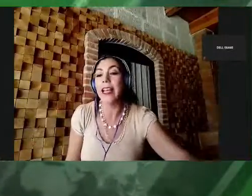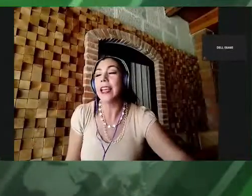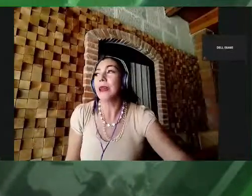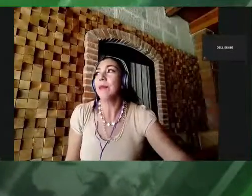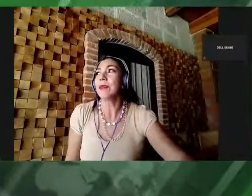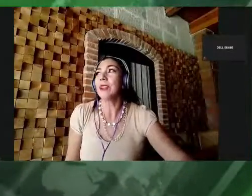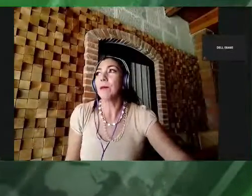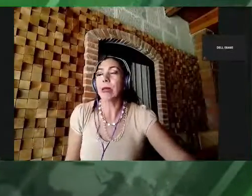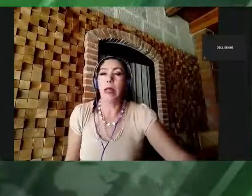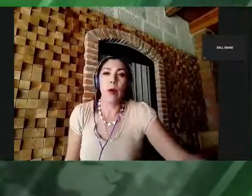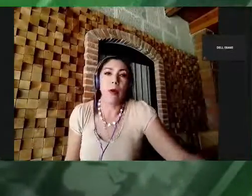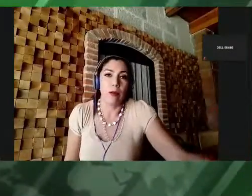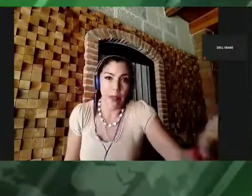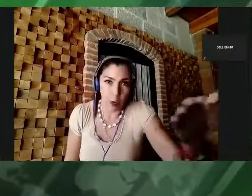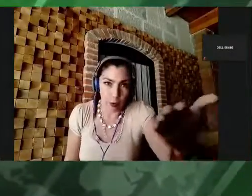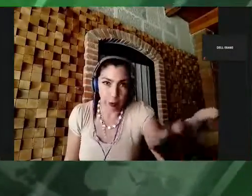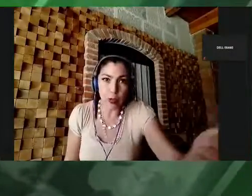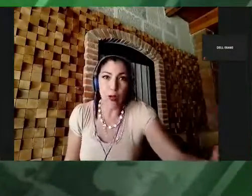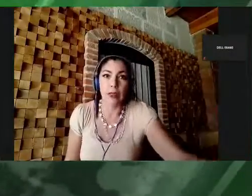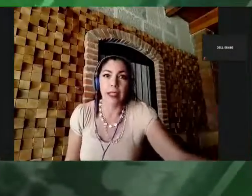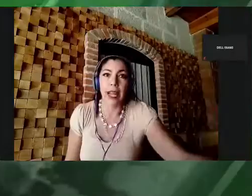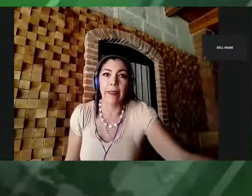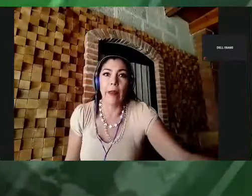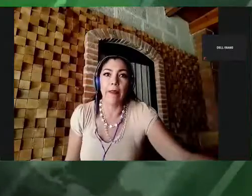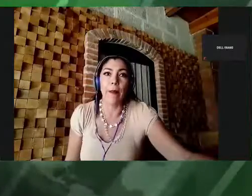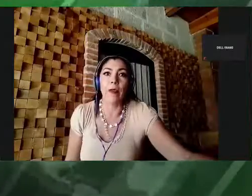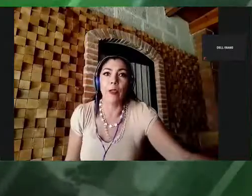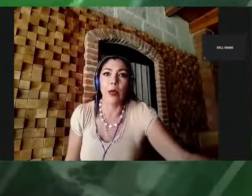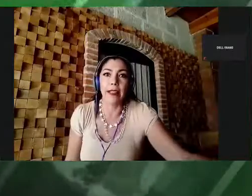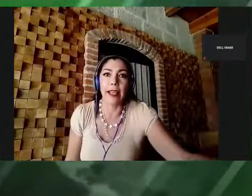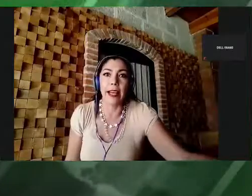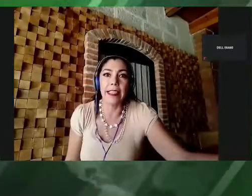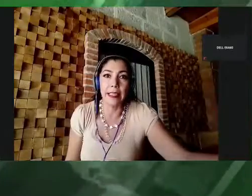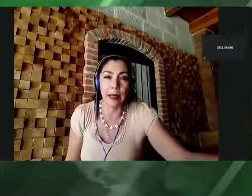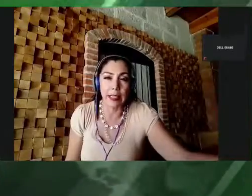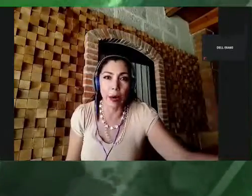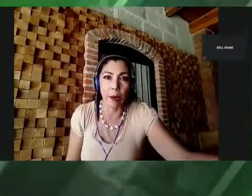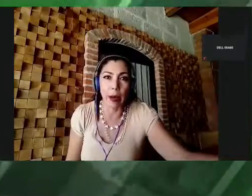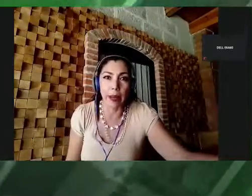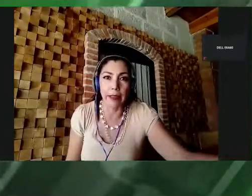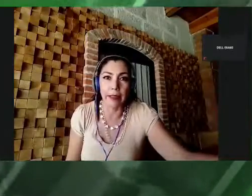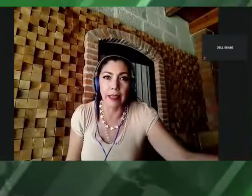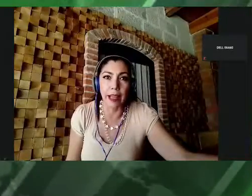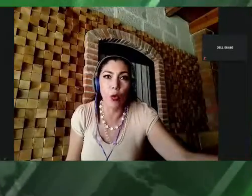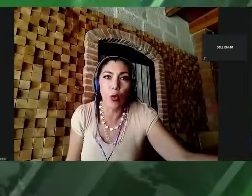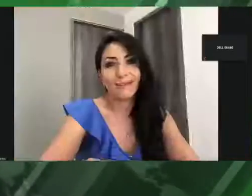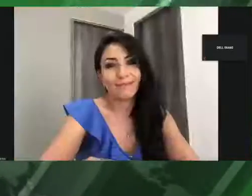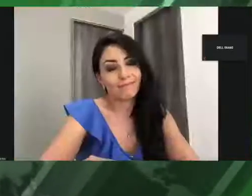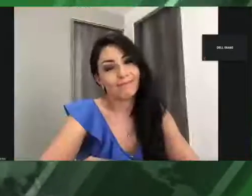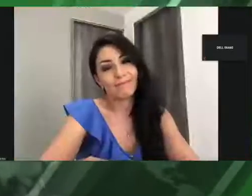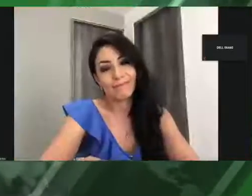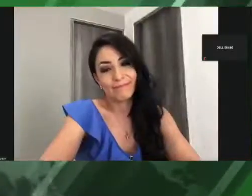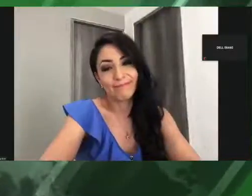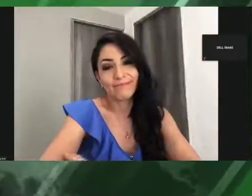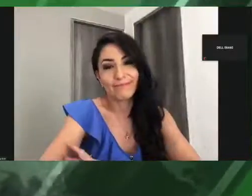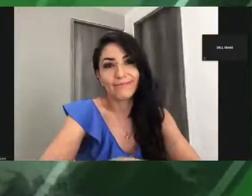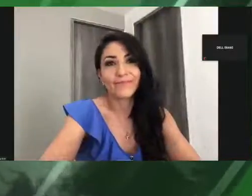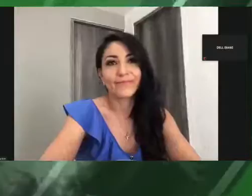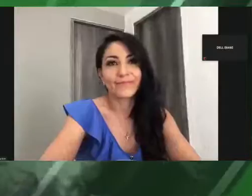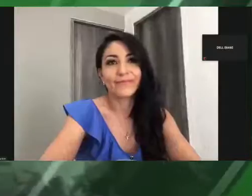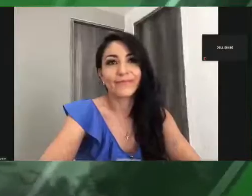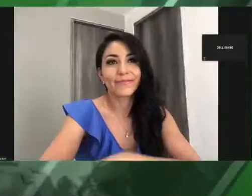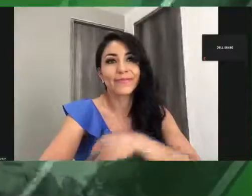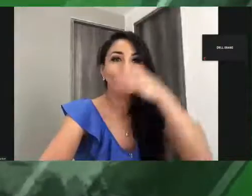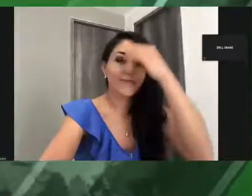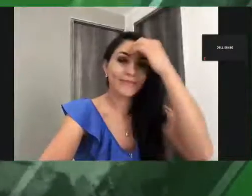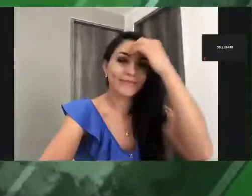que sea. Pero bueno, recordemos todos los escándalos, las famosas toallas carísimas que compraba Martínez, sí, ¿no? En Los Pinos y